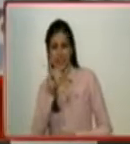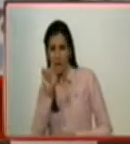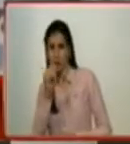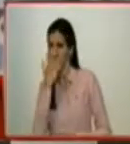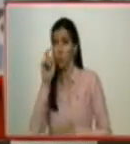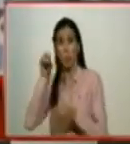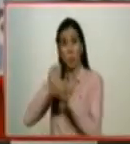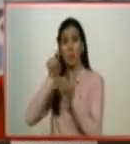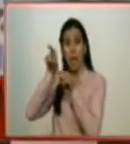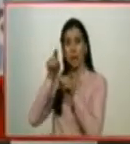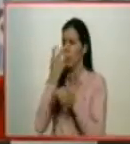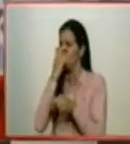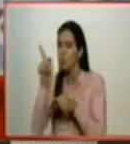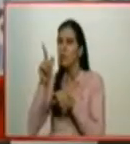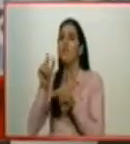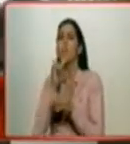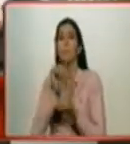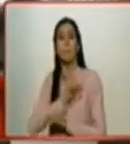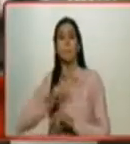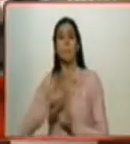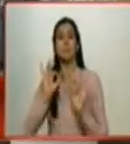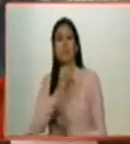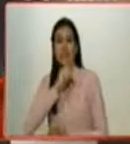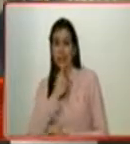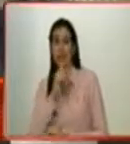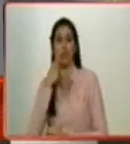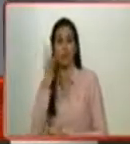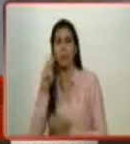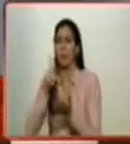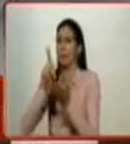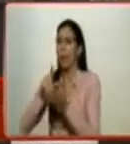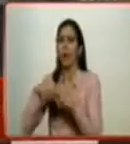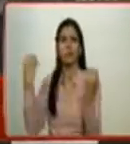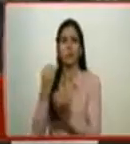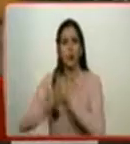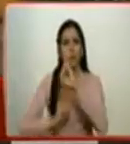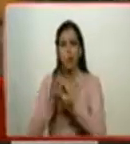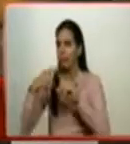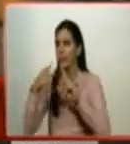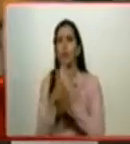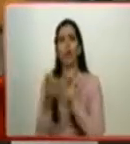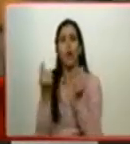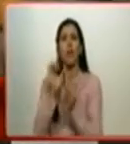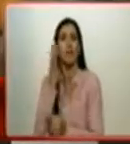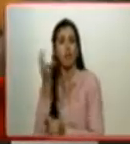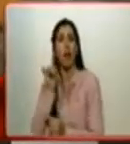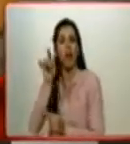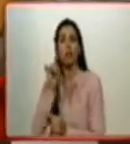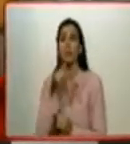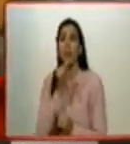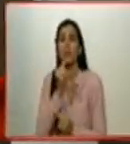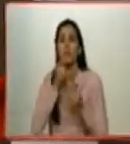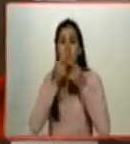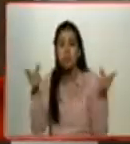política gubernamental, la diplomacia, el sector bancario, la participación en organismos internacionales y la economía. Según la información